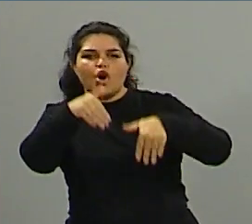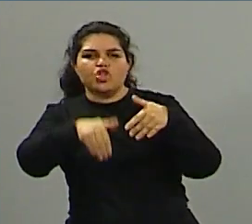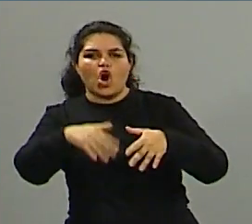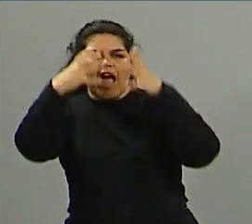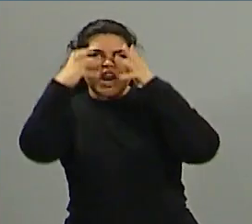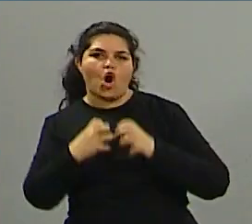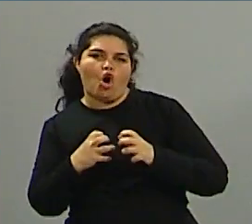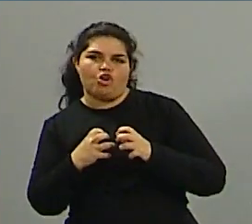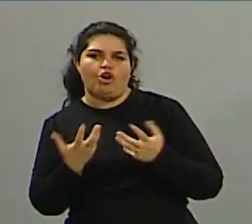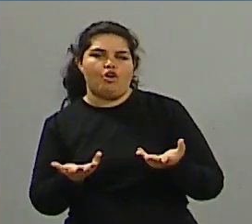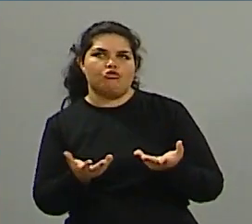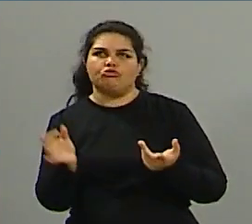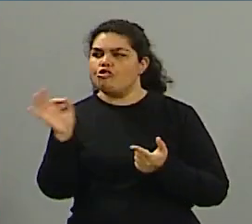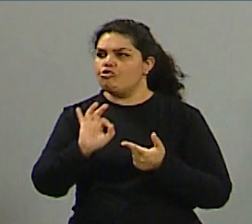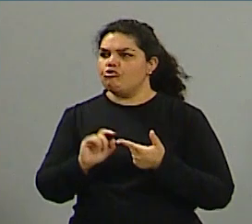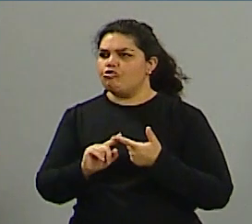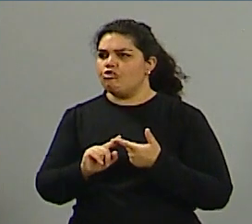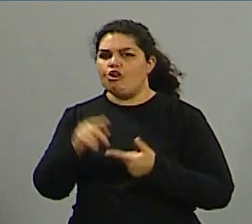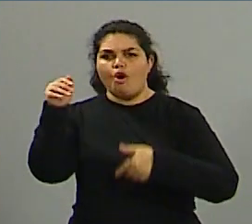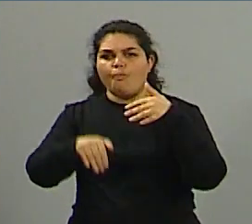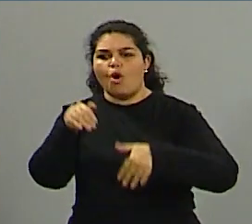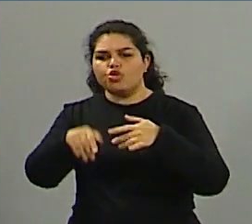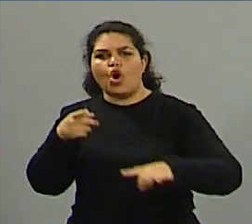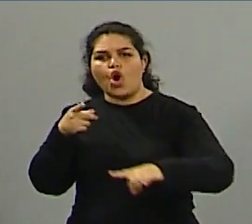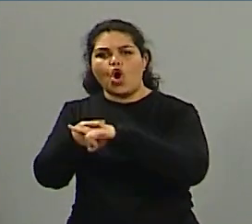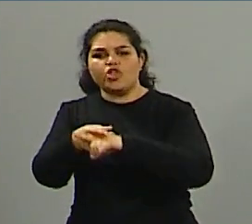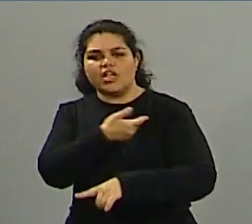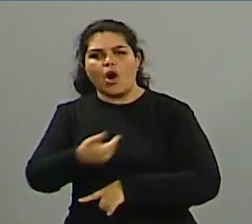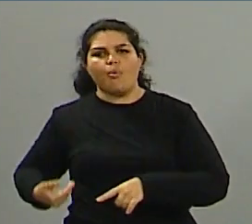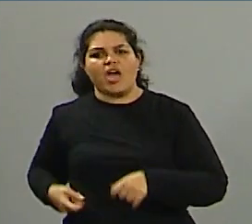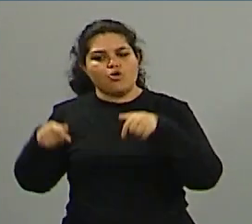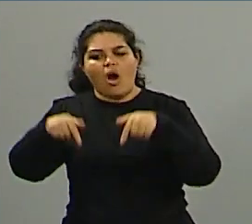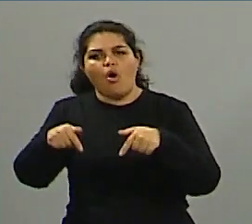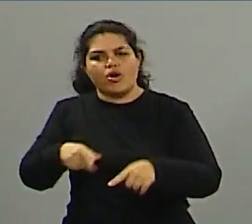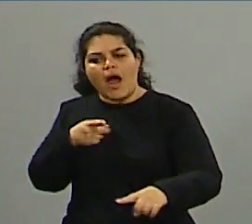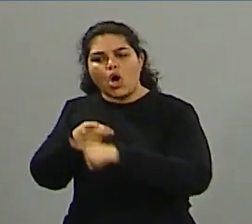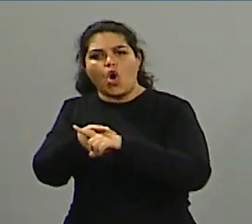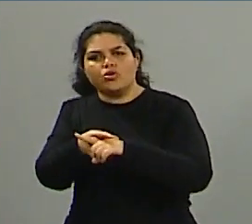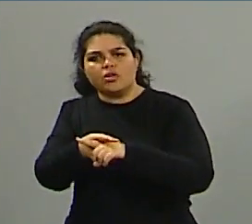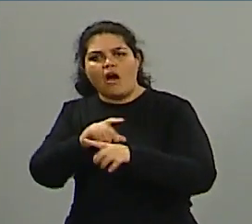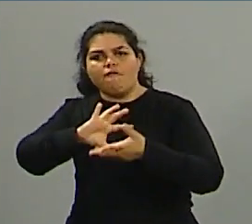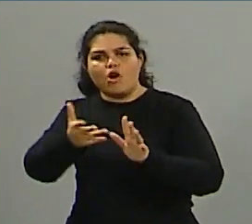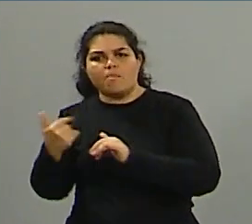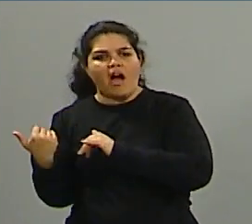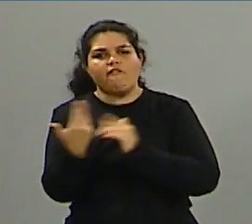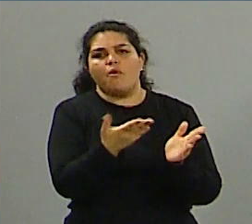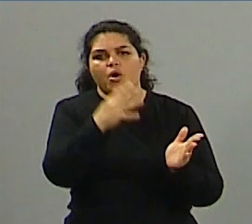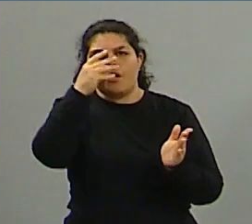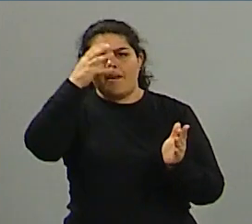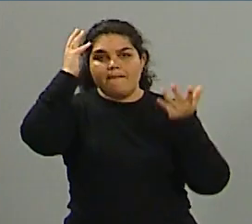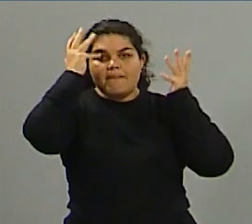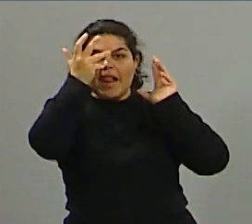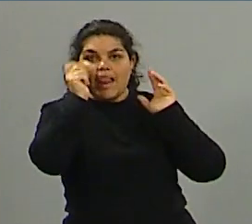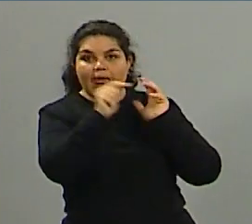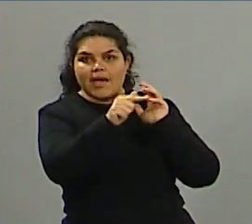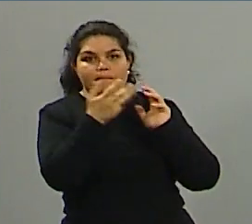la gente que está en contra del sistema, el que quiere que de alguna manera se renueve la política. Pero